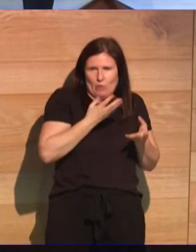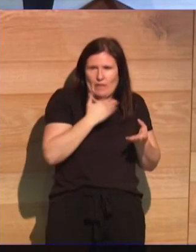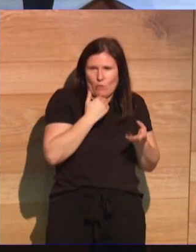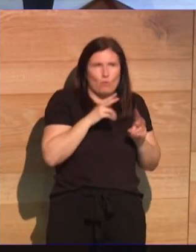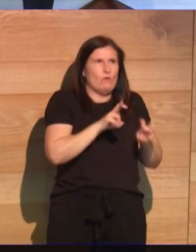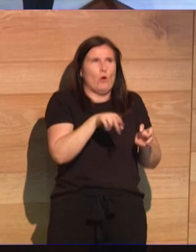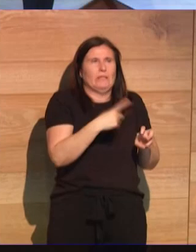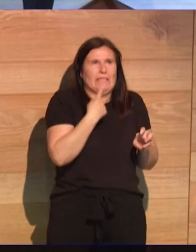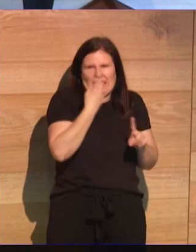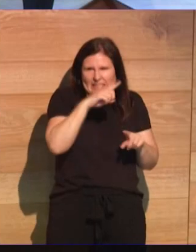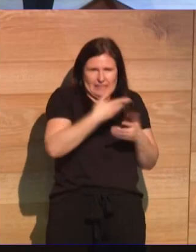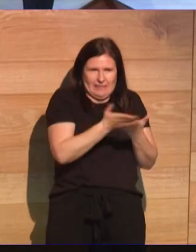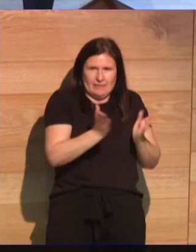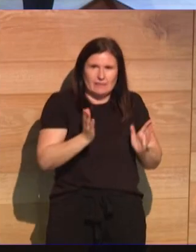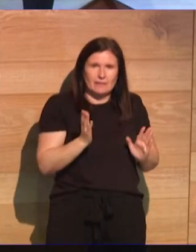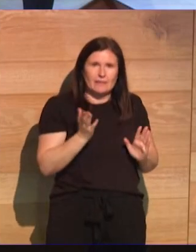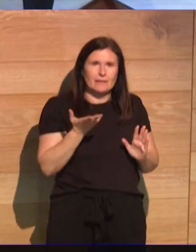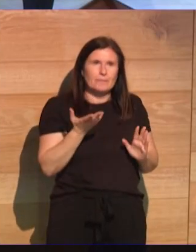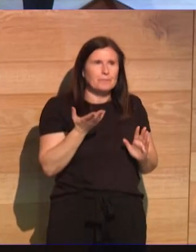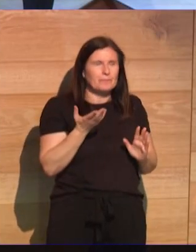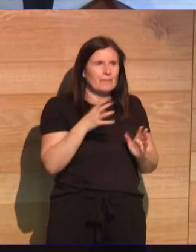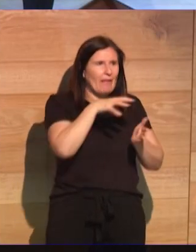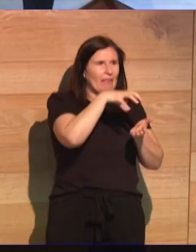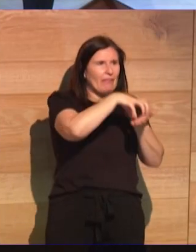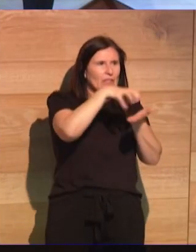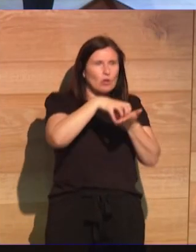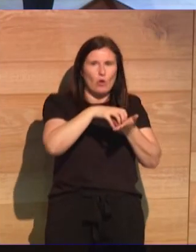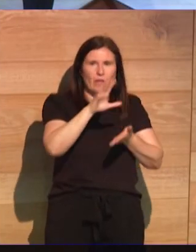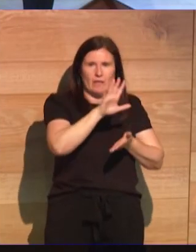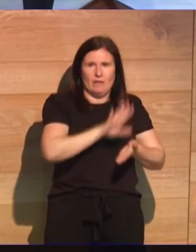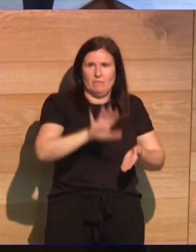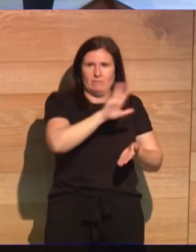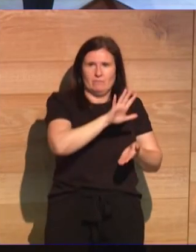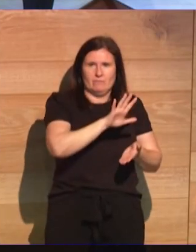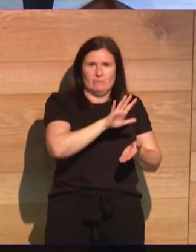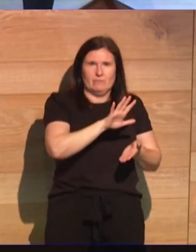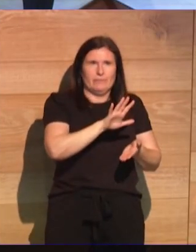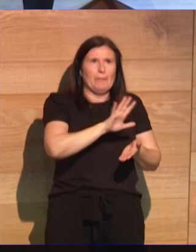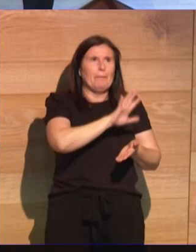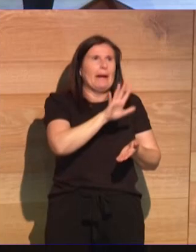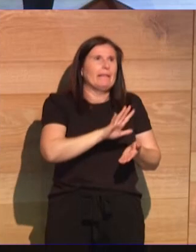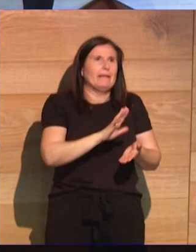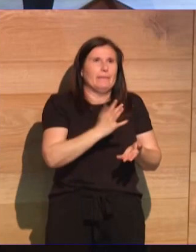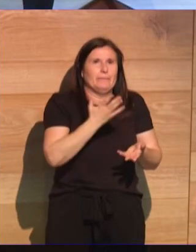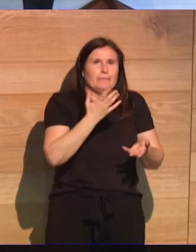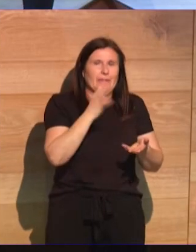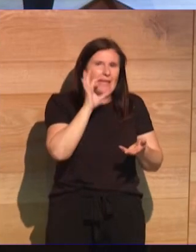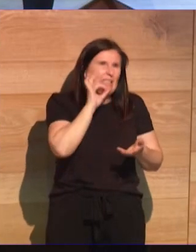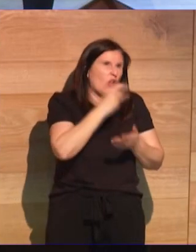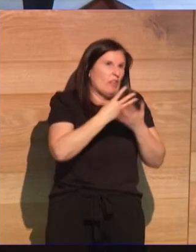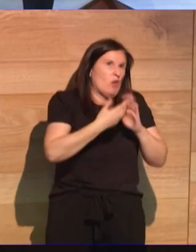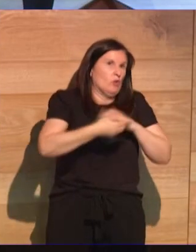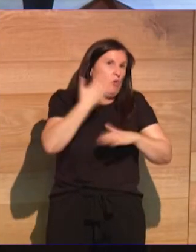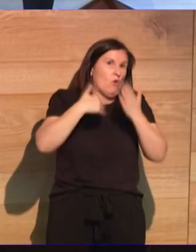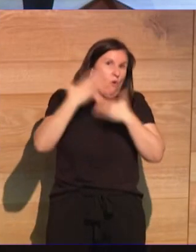en muchos centros del país está casi igual que en el siglo XVIII, si me apuro